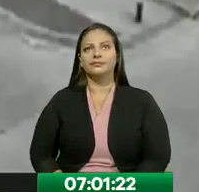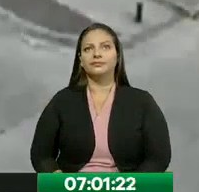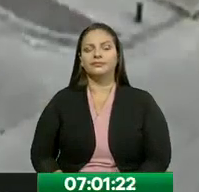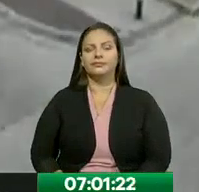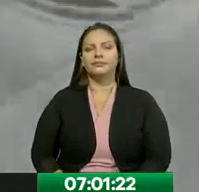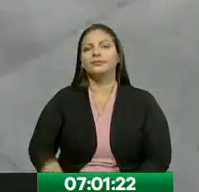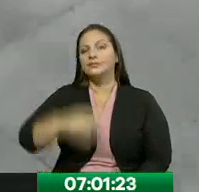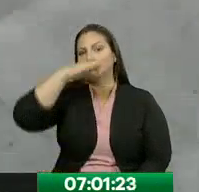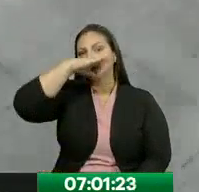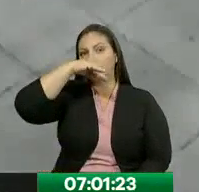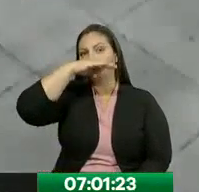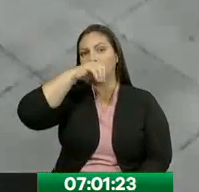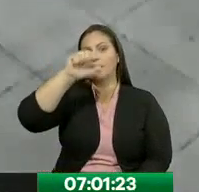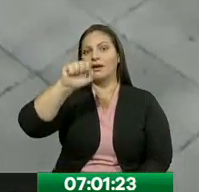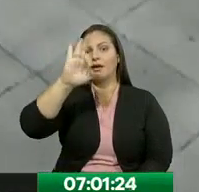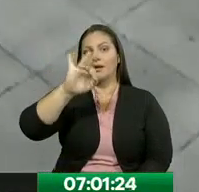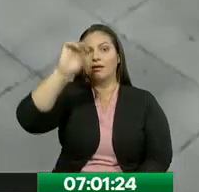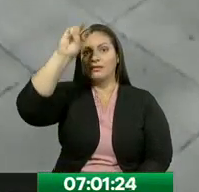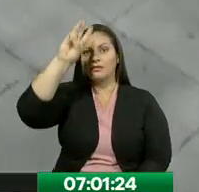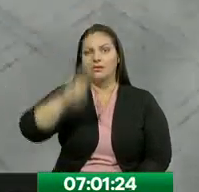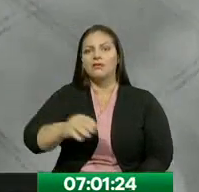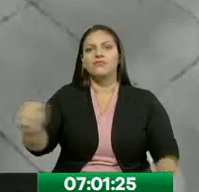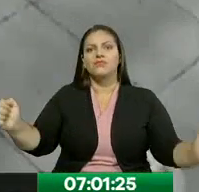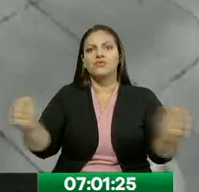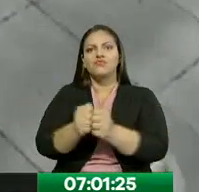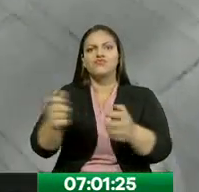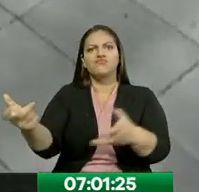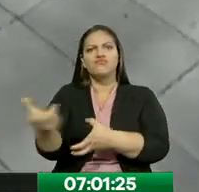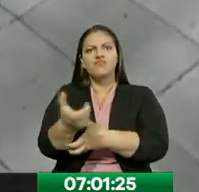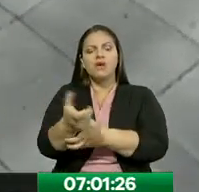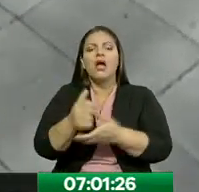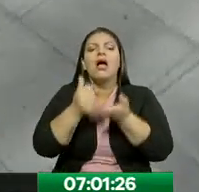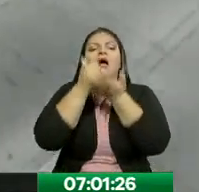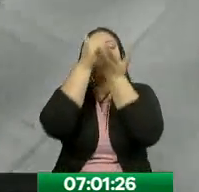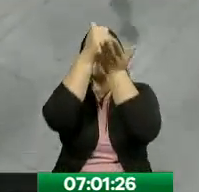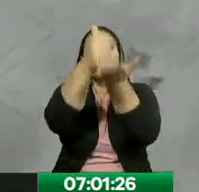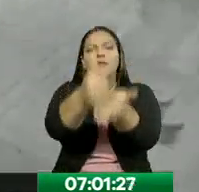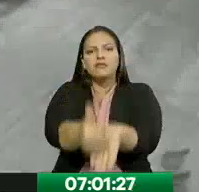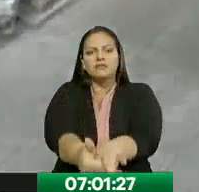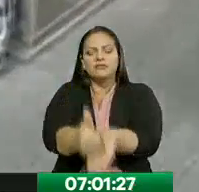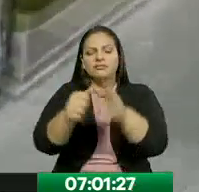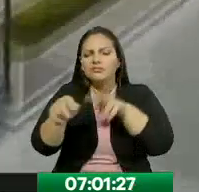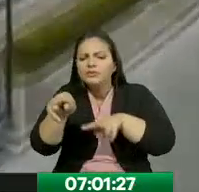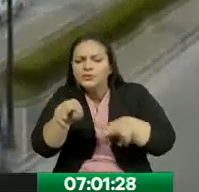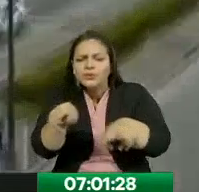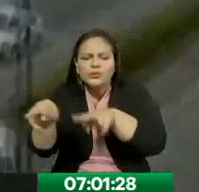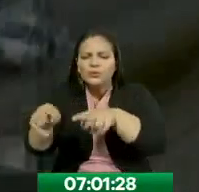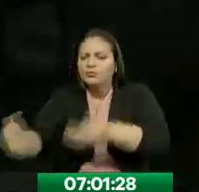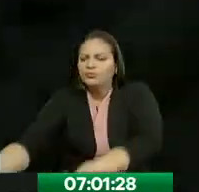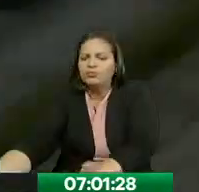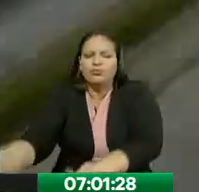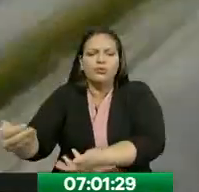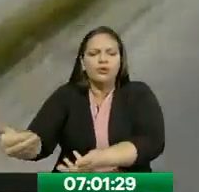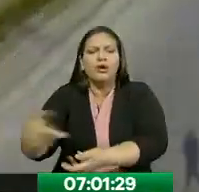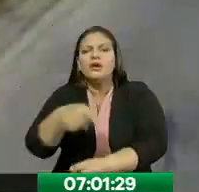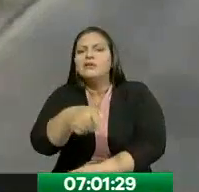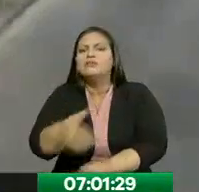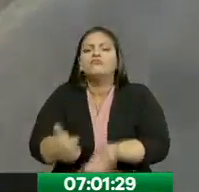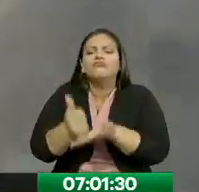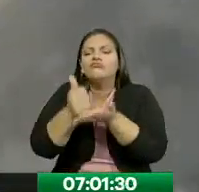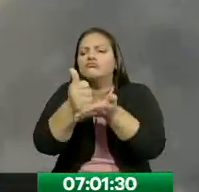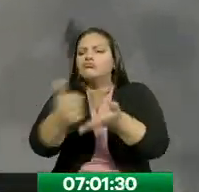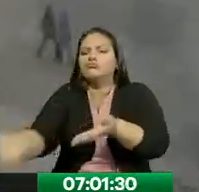Elementos del ATM, así como de socorro, llegaron al punto para verificar las novedades. Los heridos fueron trasladados hasta una casa de salud